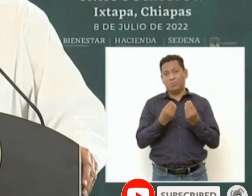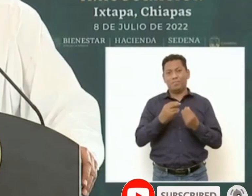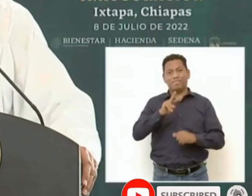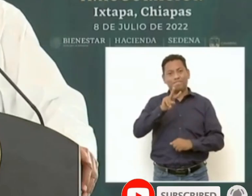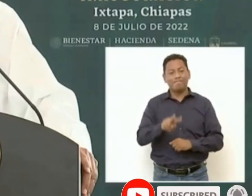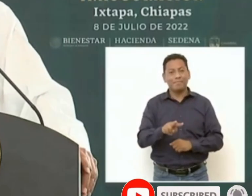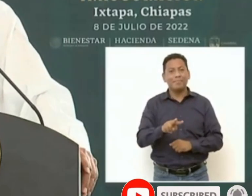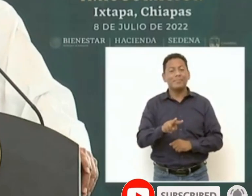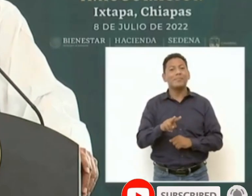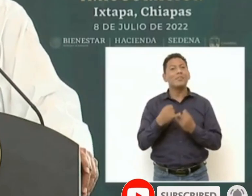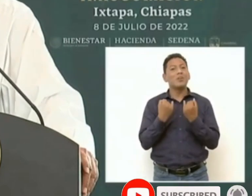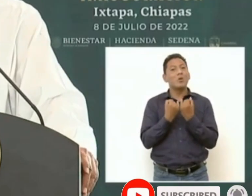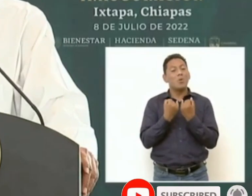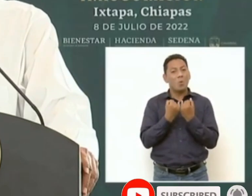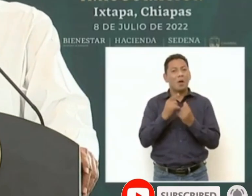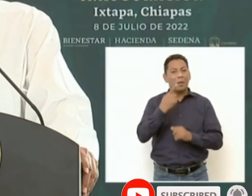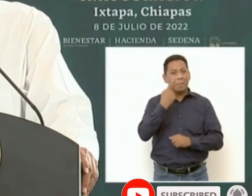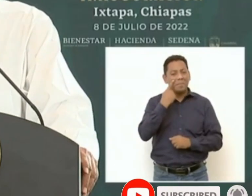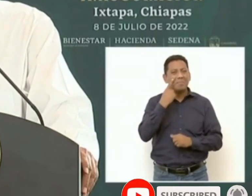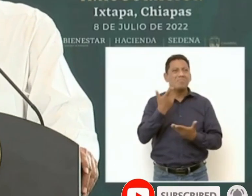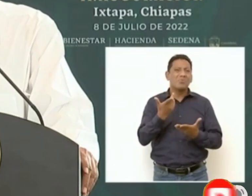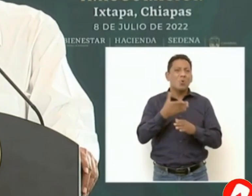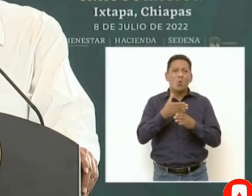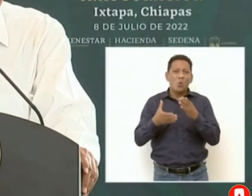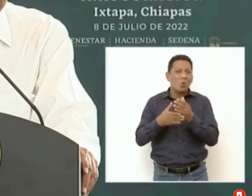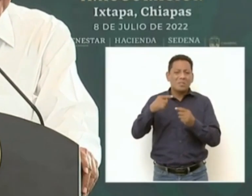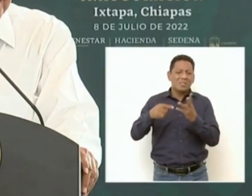Y de las cosas que más me molestaban